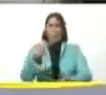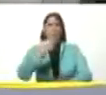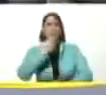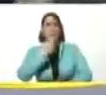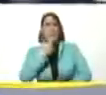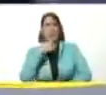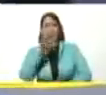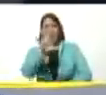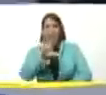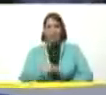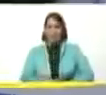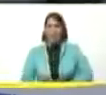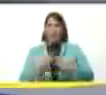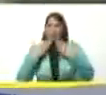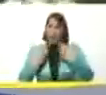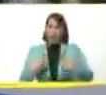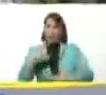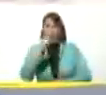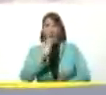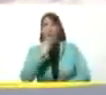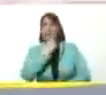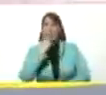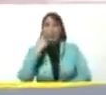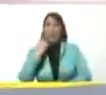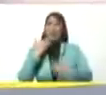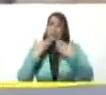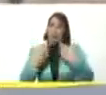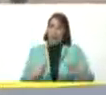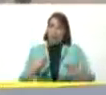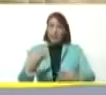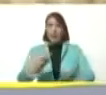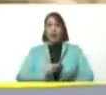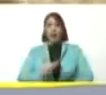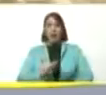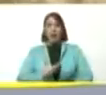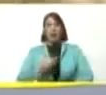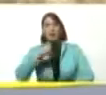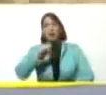del país. Gracias a Terán, gracias a Suárez.